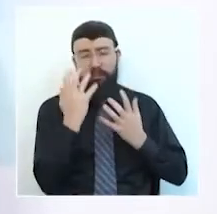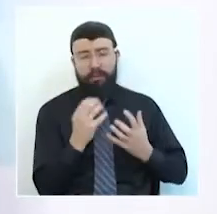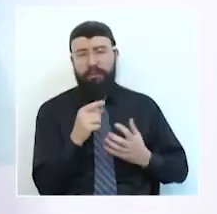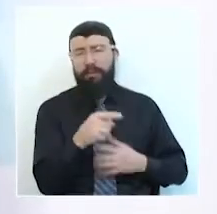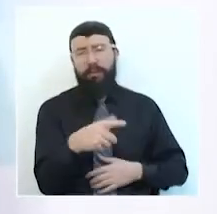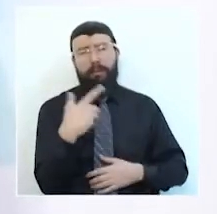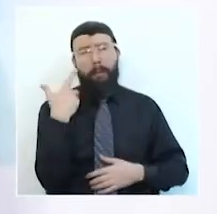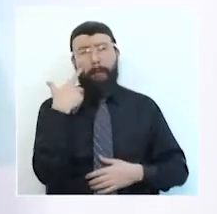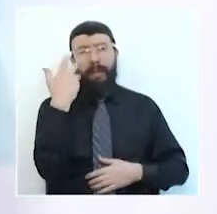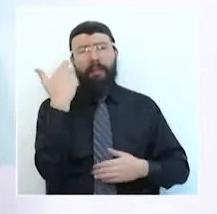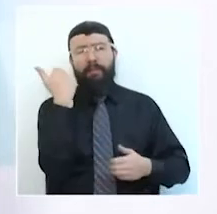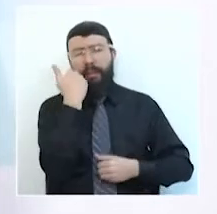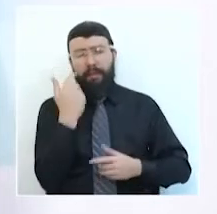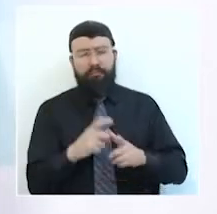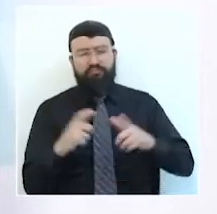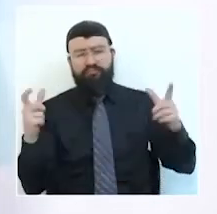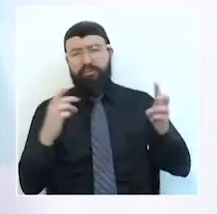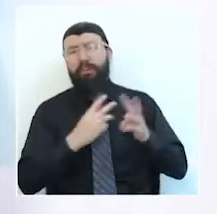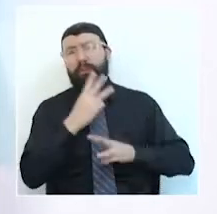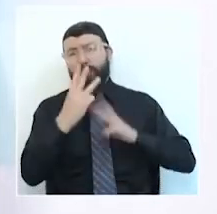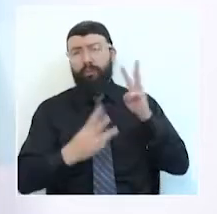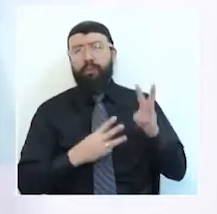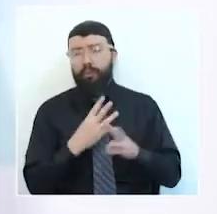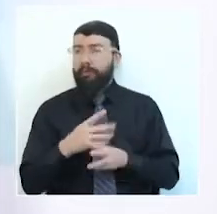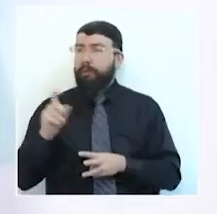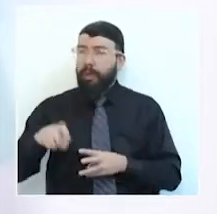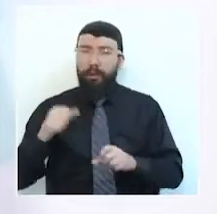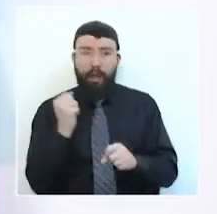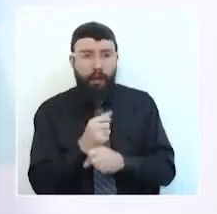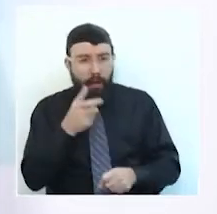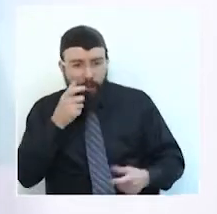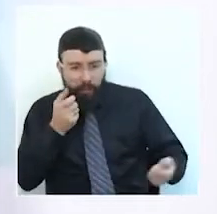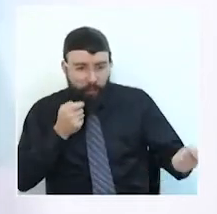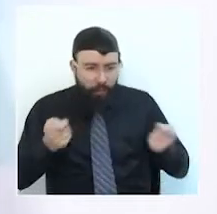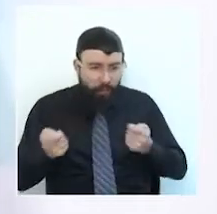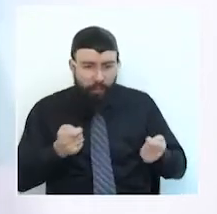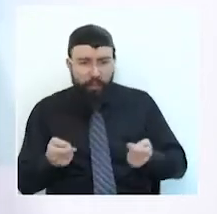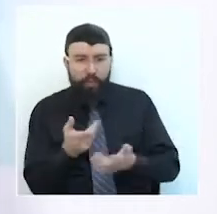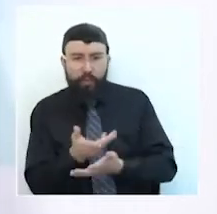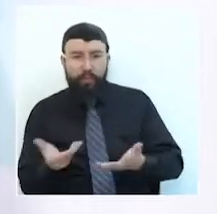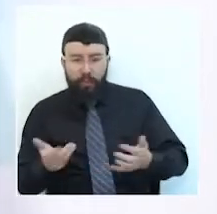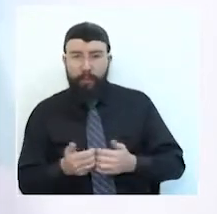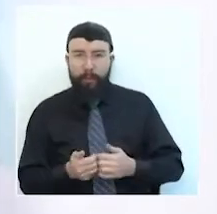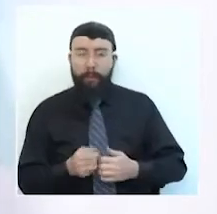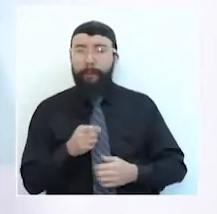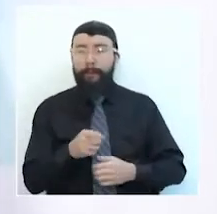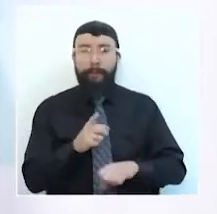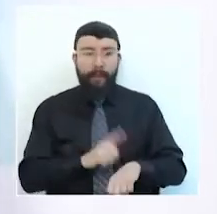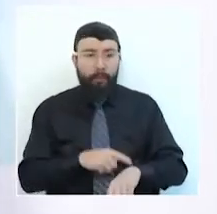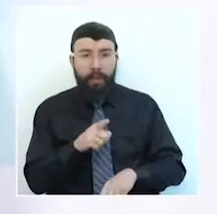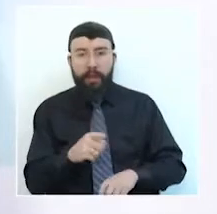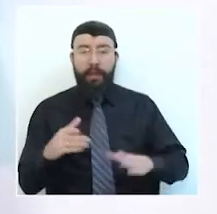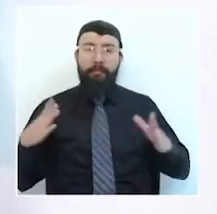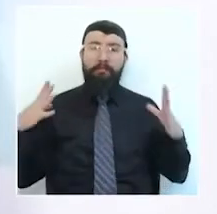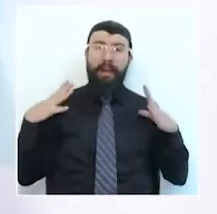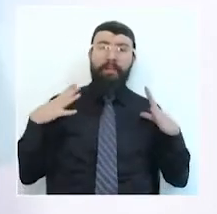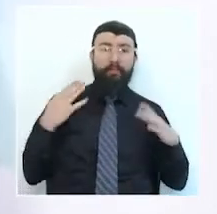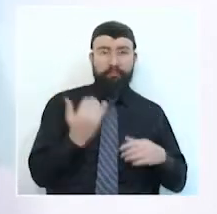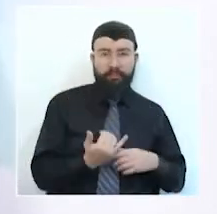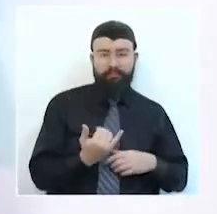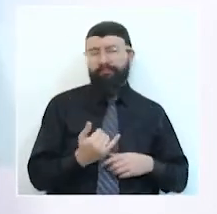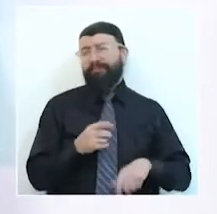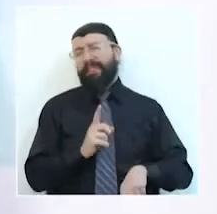y la gente tendrá que trabajar todo este tipo de cuestiones y el momento de las después puede ser un momento perfecto